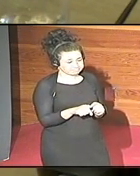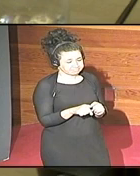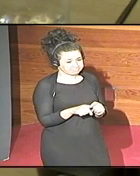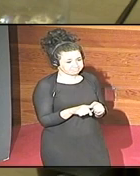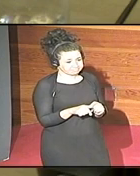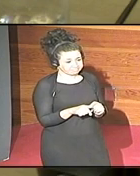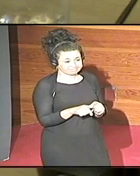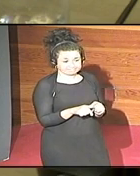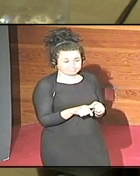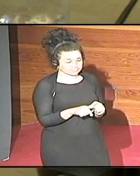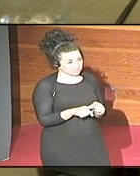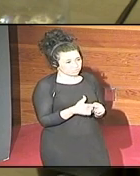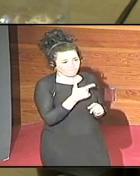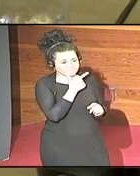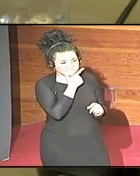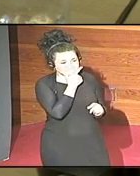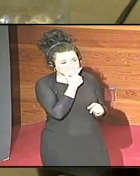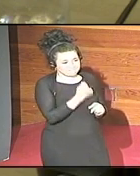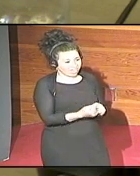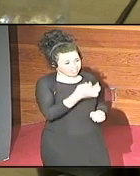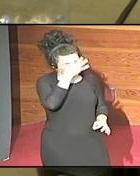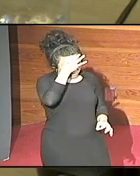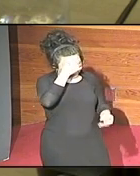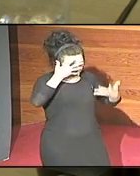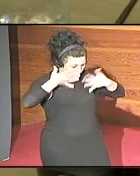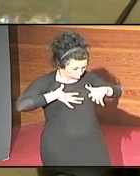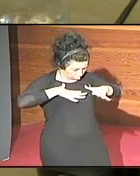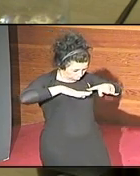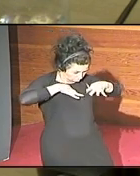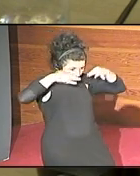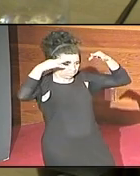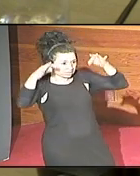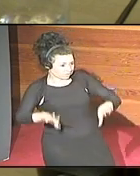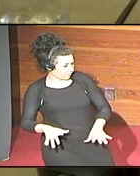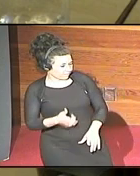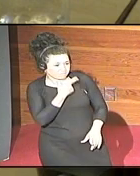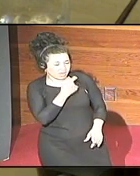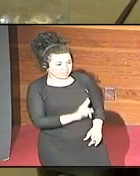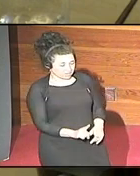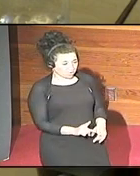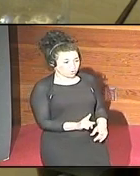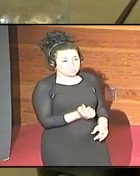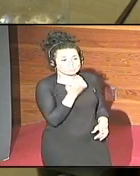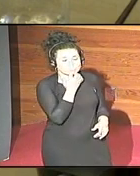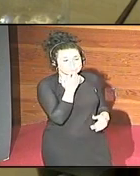se libera fácilmente, sobre todo cuando, como es el caso en Rusia,